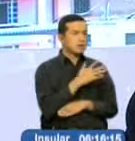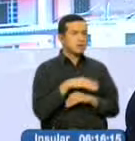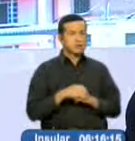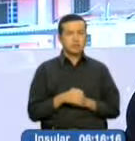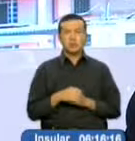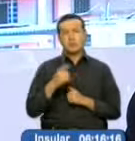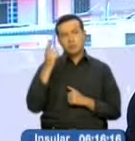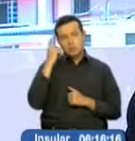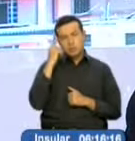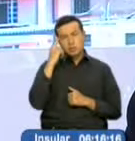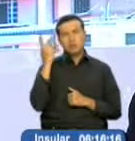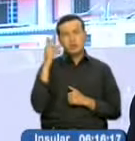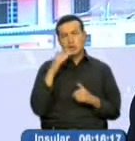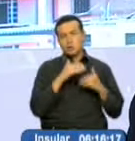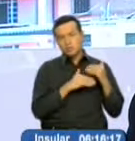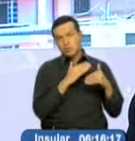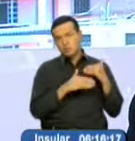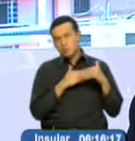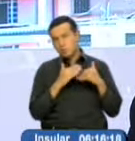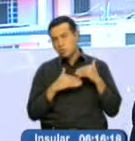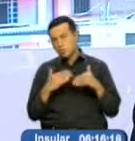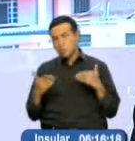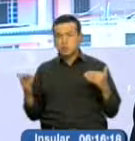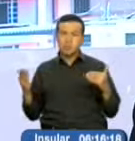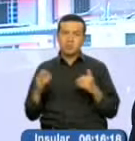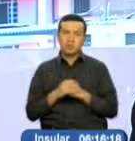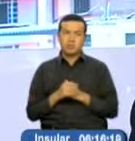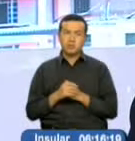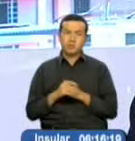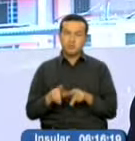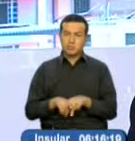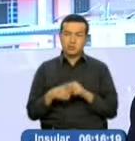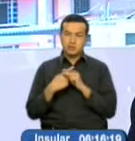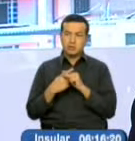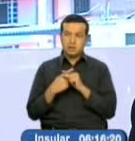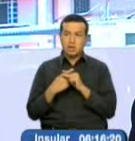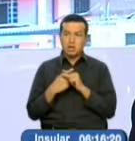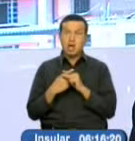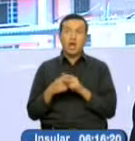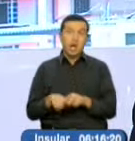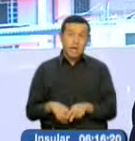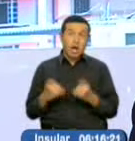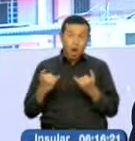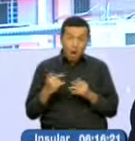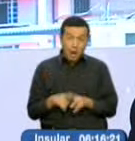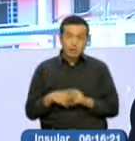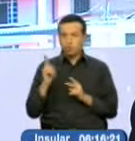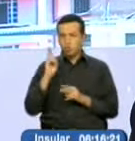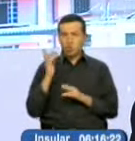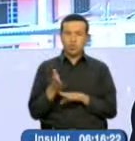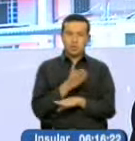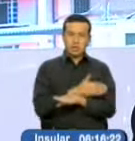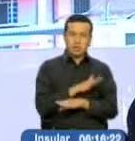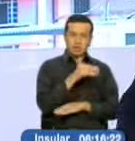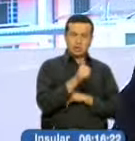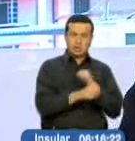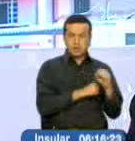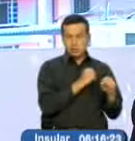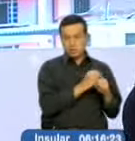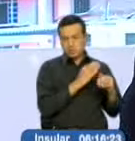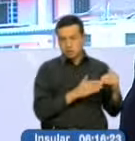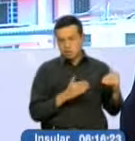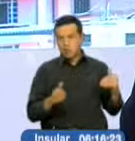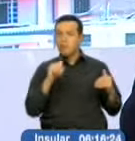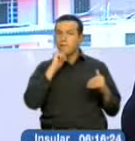yo creo que se lo ha venido haciendo. No creo que vamos a empezar de cero. No creo que sea así. Creo que en los últimos 10 años se ha venido trabajando. Falta una tarea por completar.